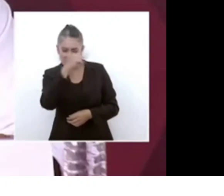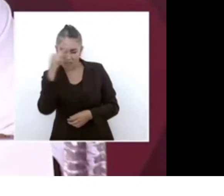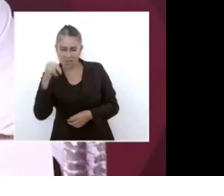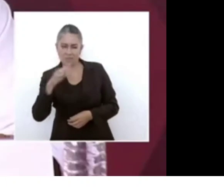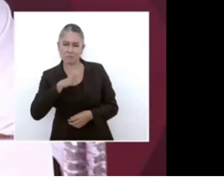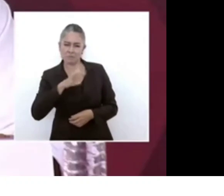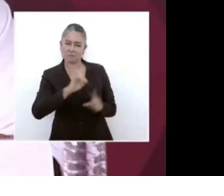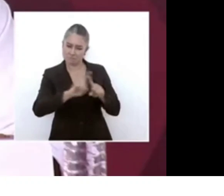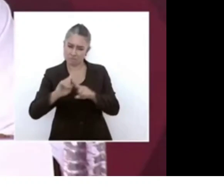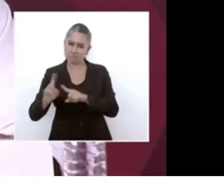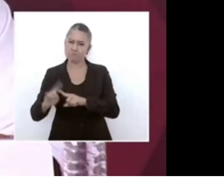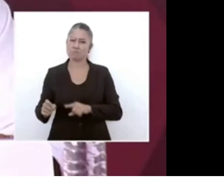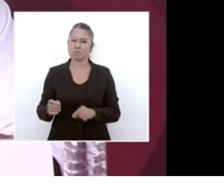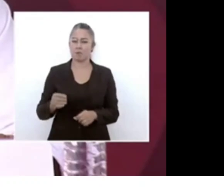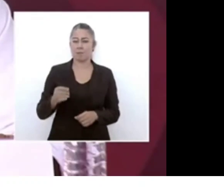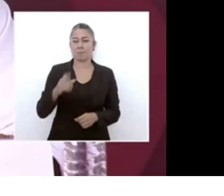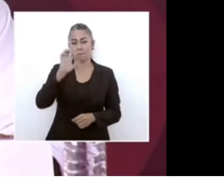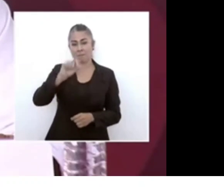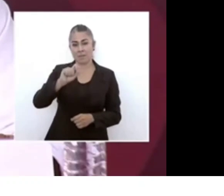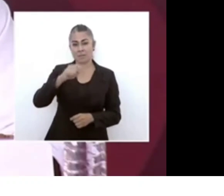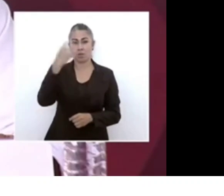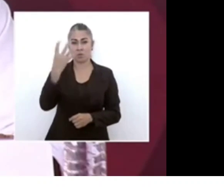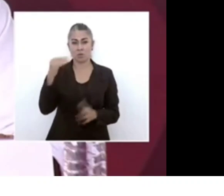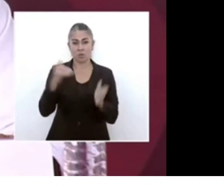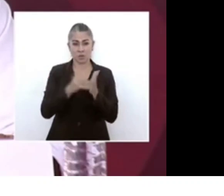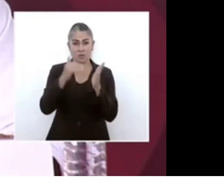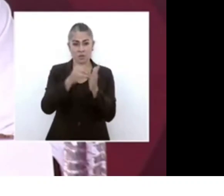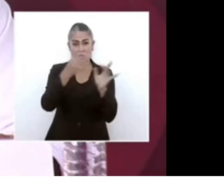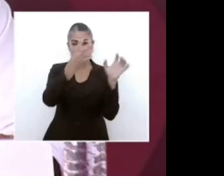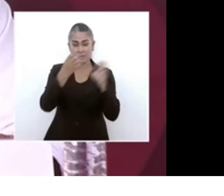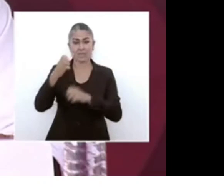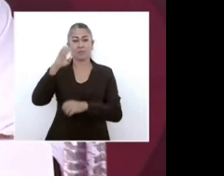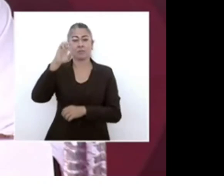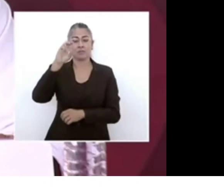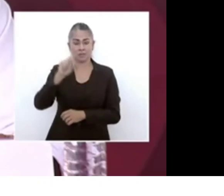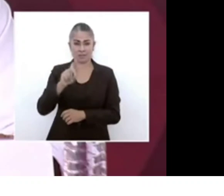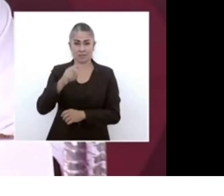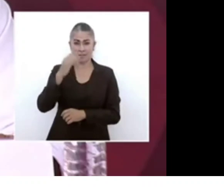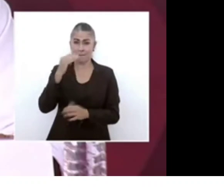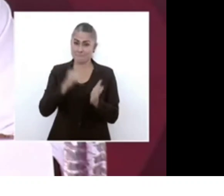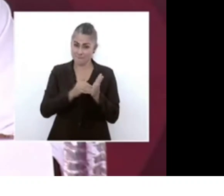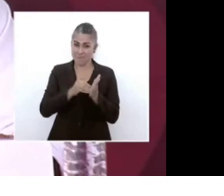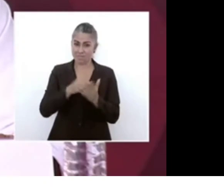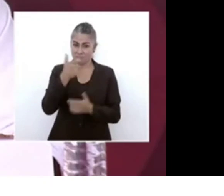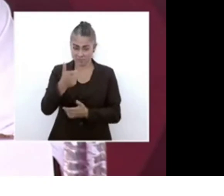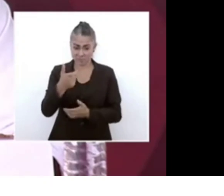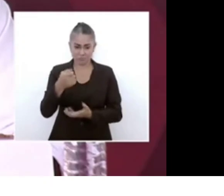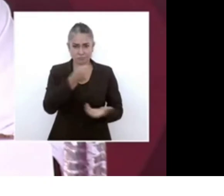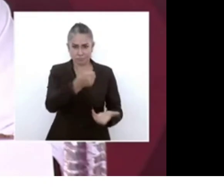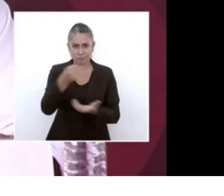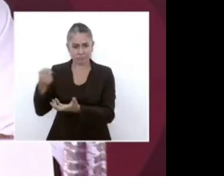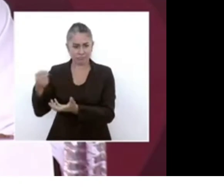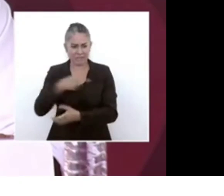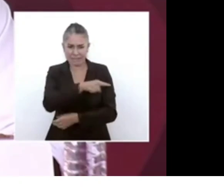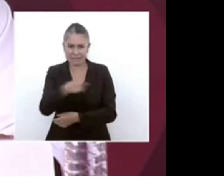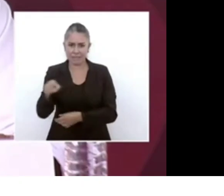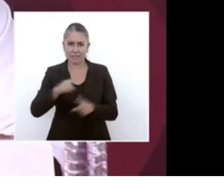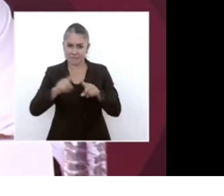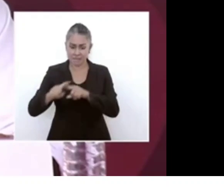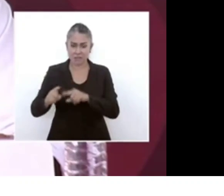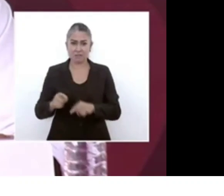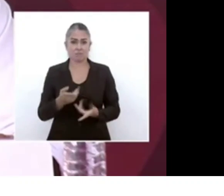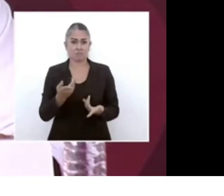invierten 24.930.000 pesos en el pago a 4.988 sembradoras y